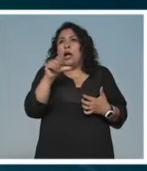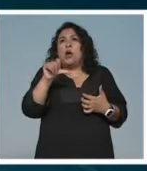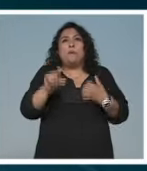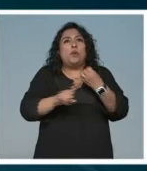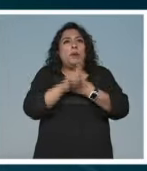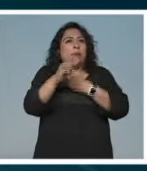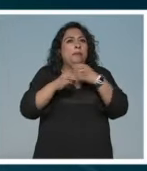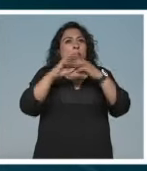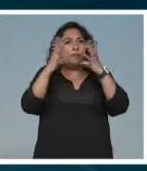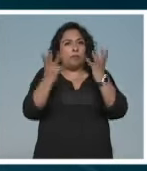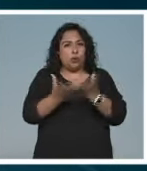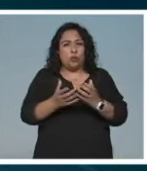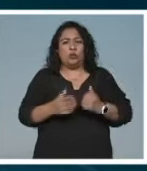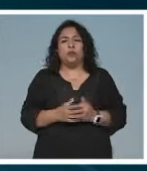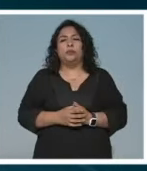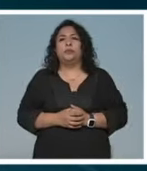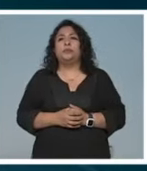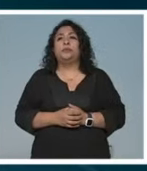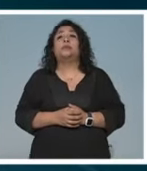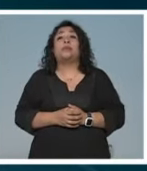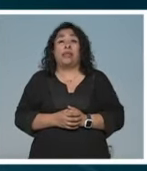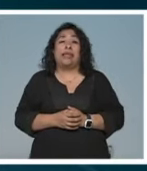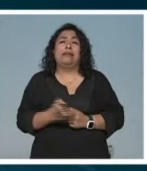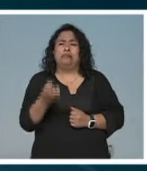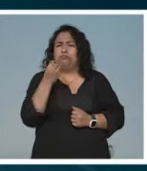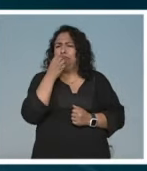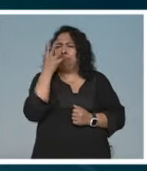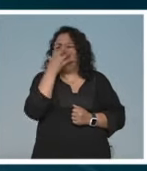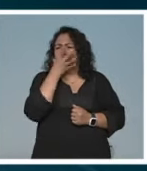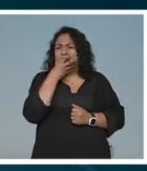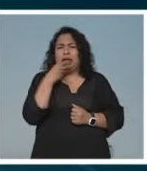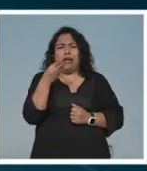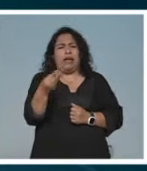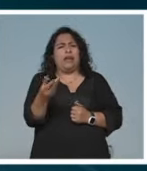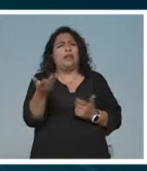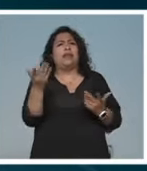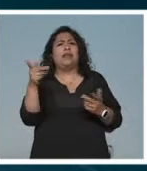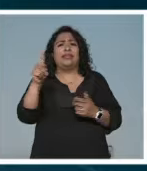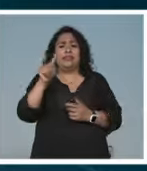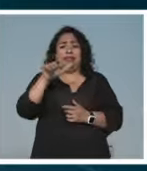crisis globales. It's fascinating because